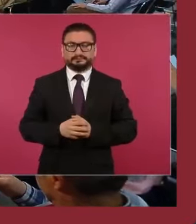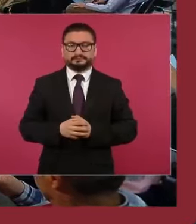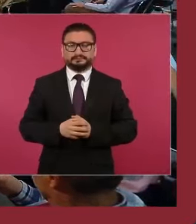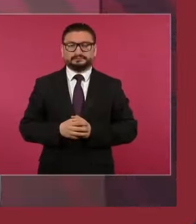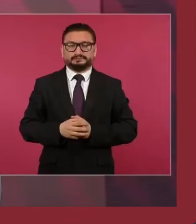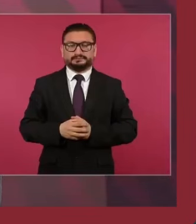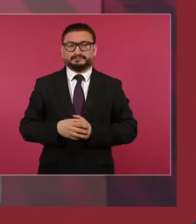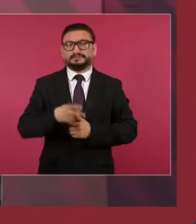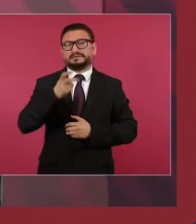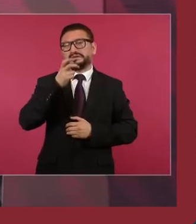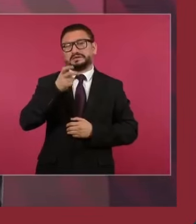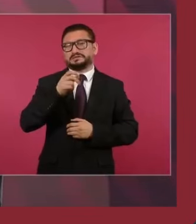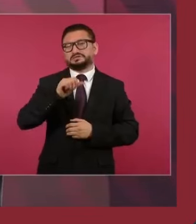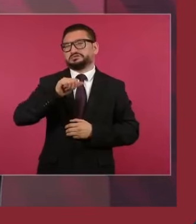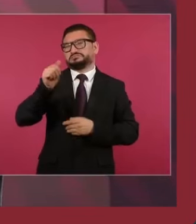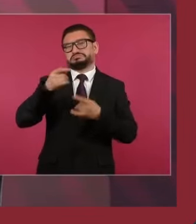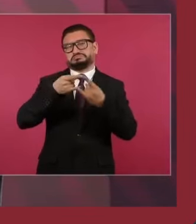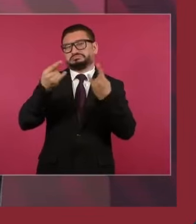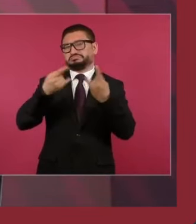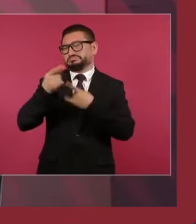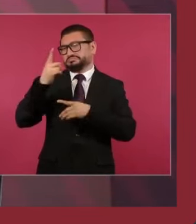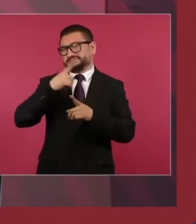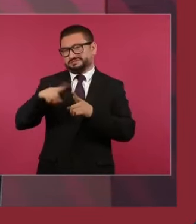ja. Y así como esas les puedo contar varias.